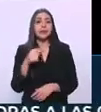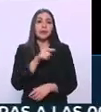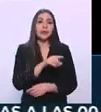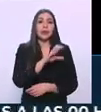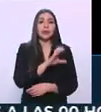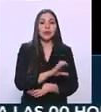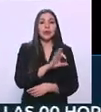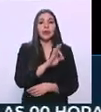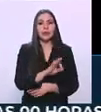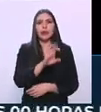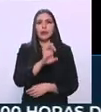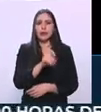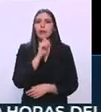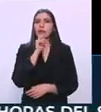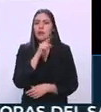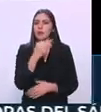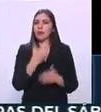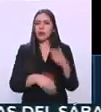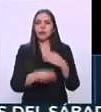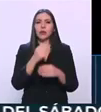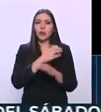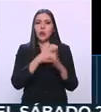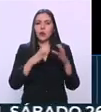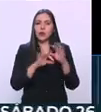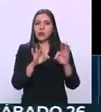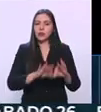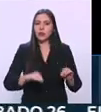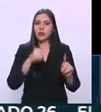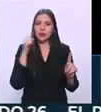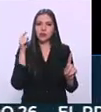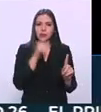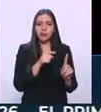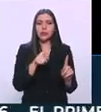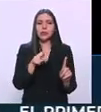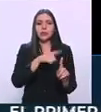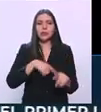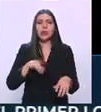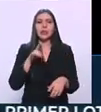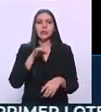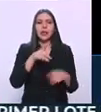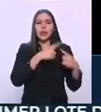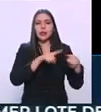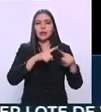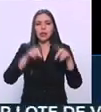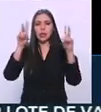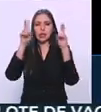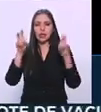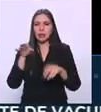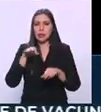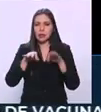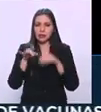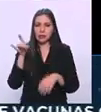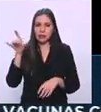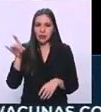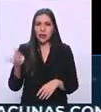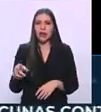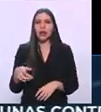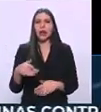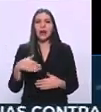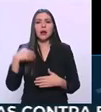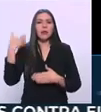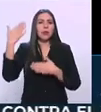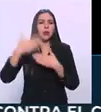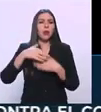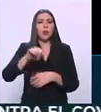también tiene demandas muy específicas. Hemos ya trabajado en algunas agendas. Hay, de hecho, desarrollos que tenemos en